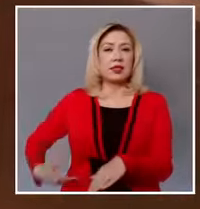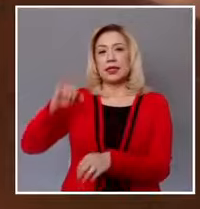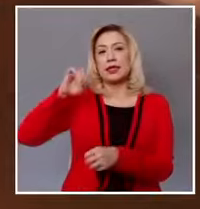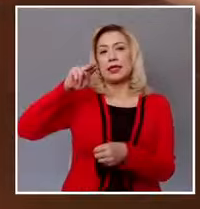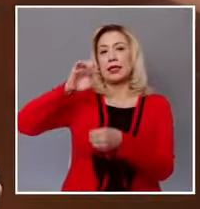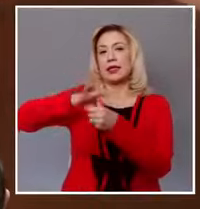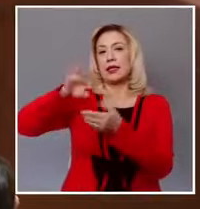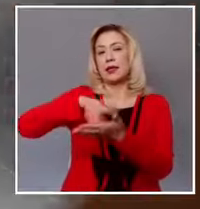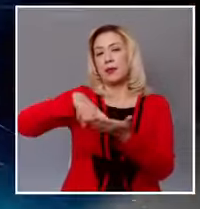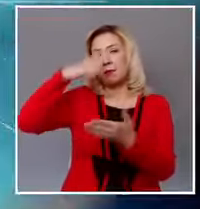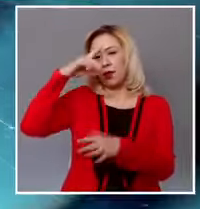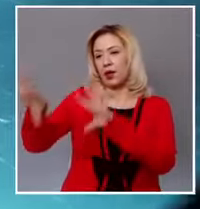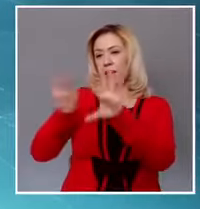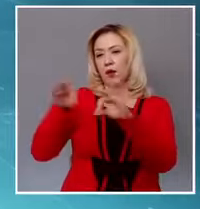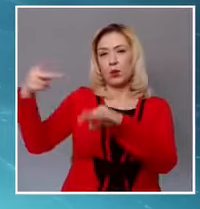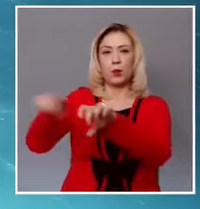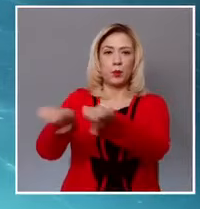designaciones.